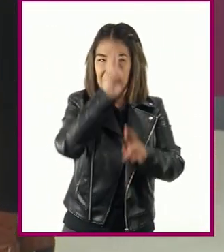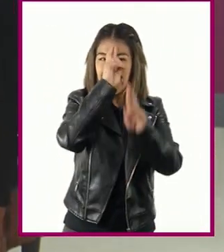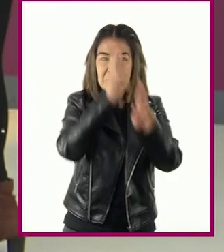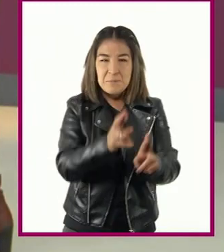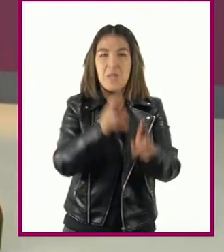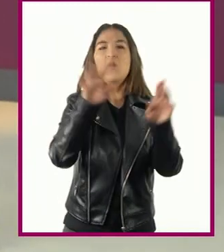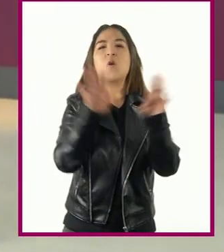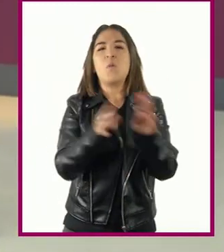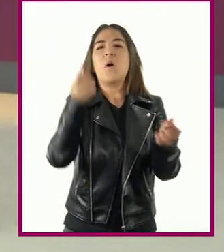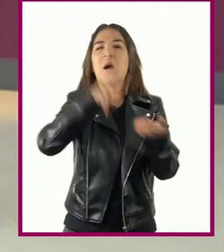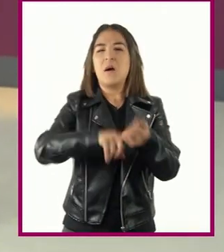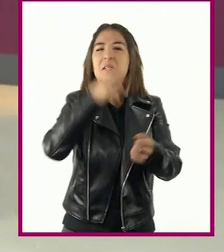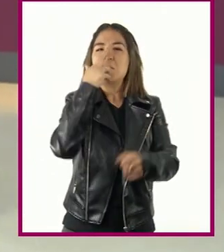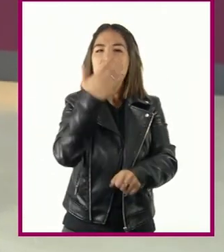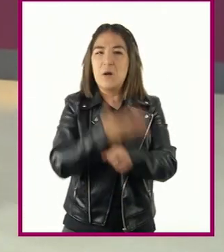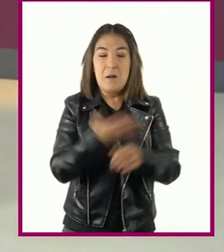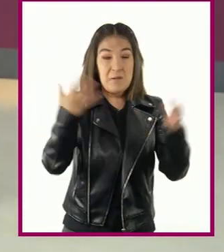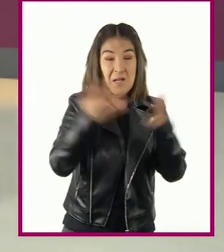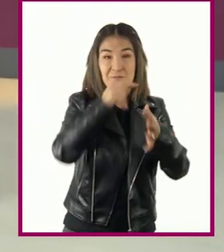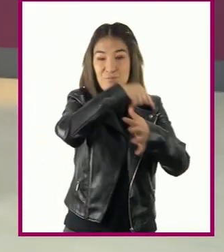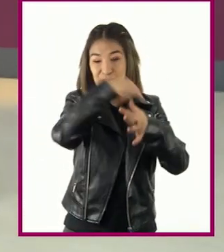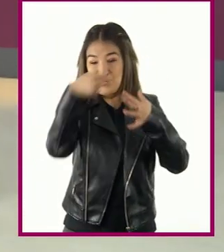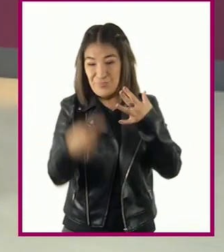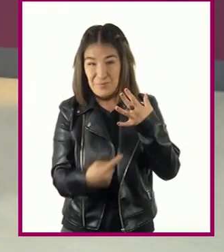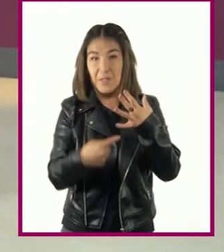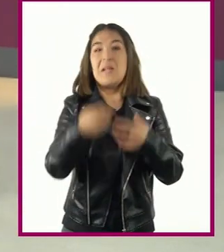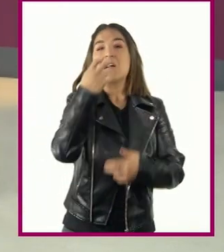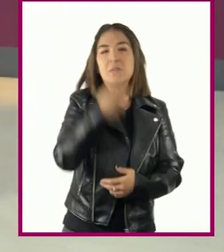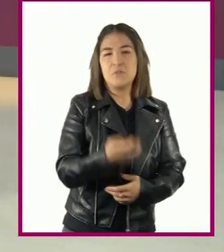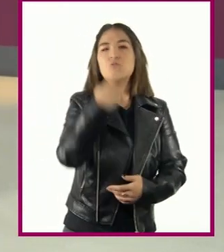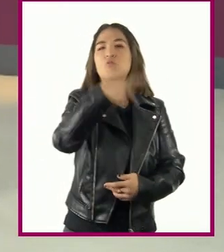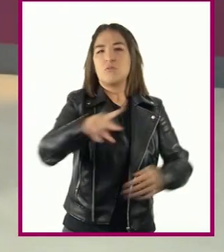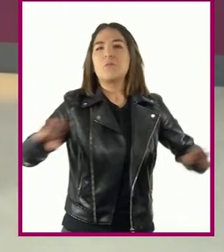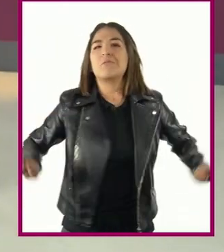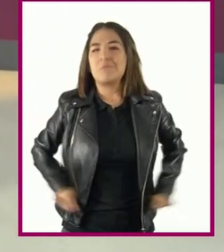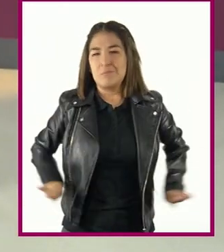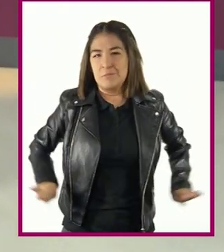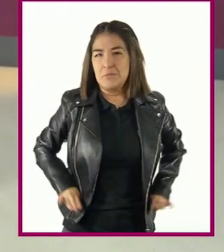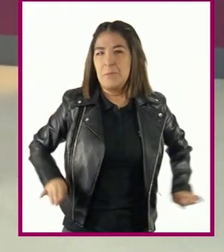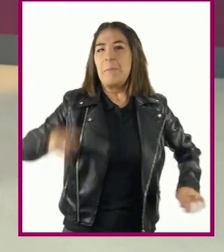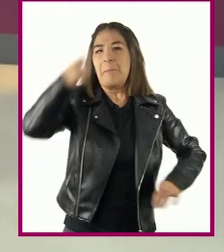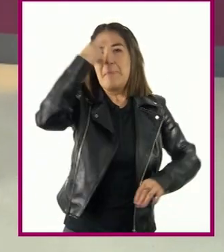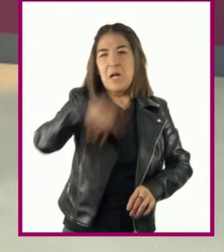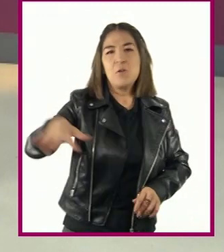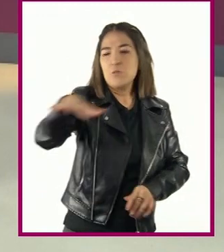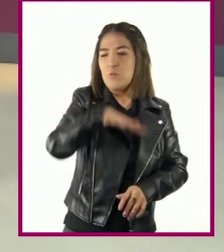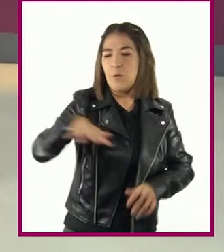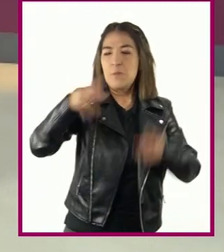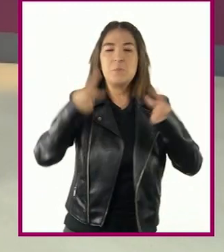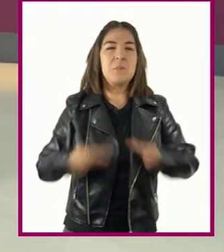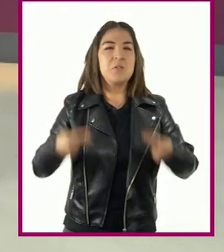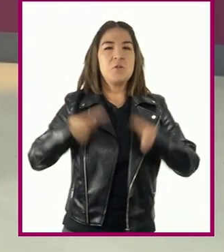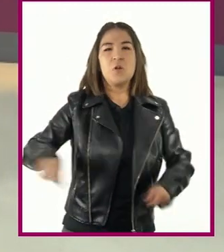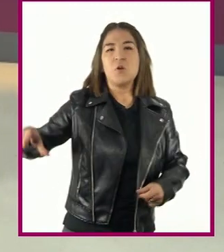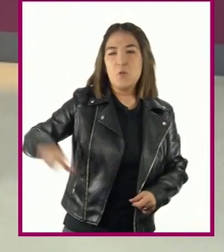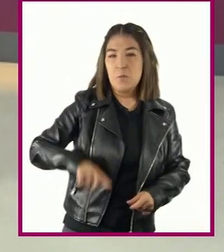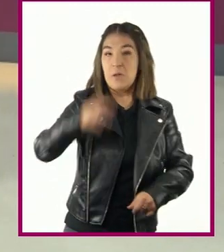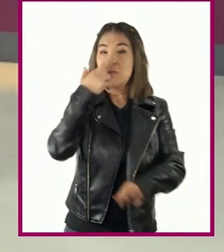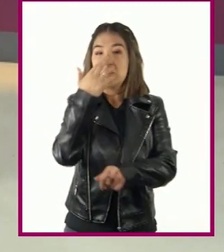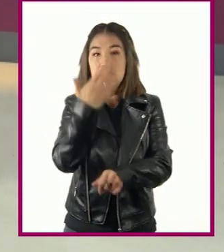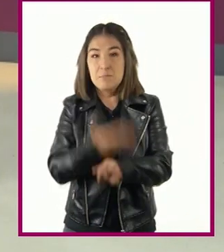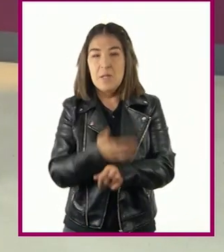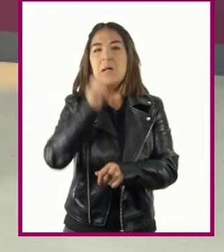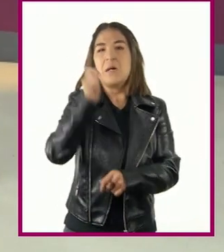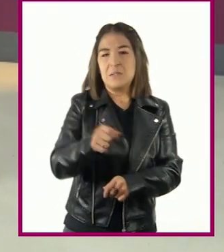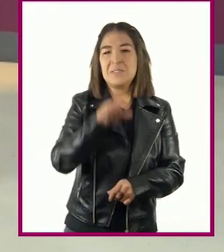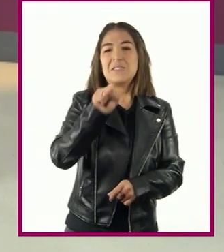legalidad, entre otros, debe ser una conducta que caracterice a nuestros gobernantes, autoridades